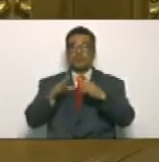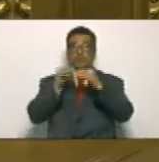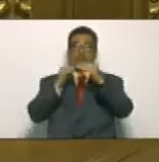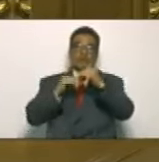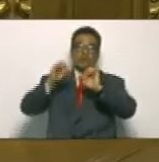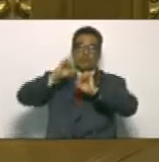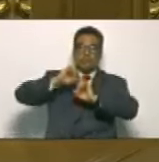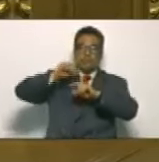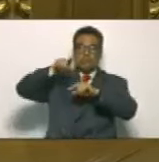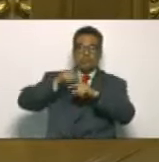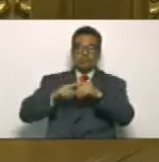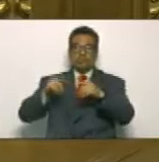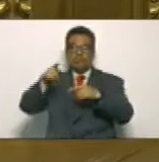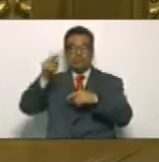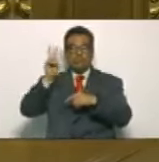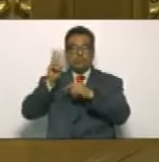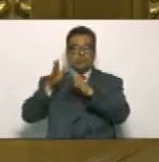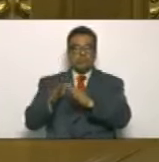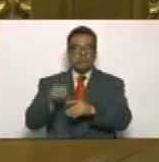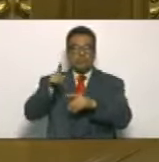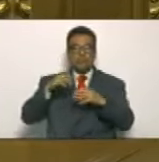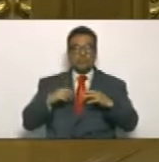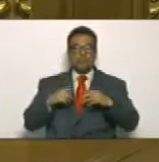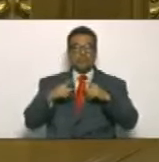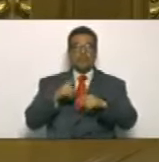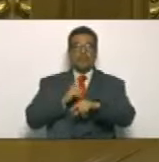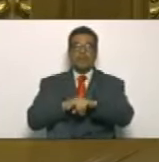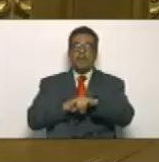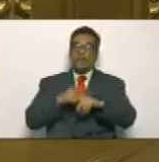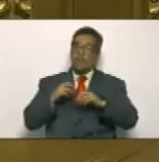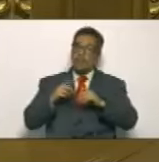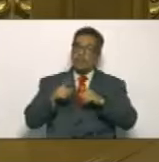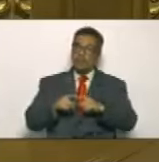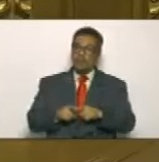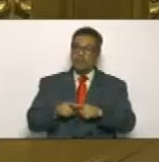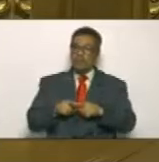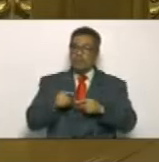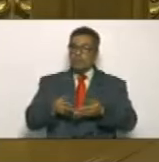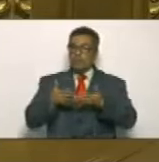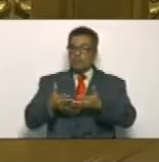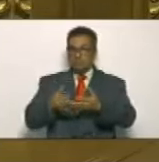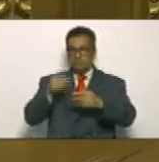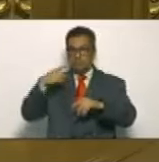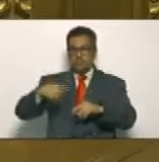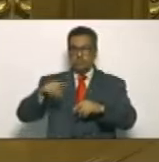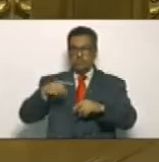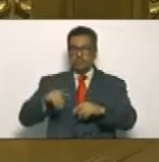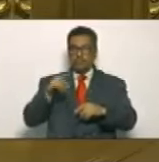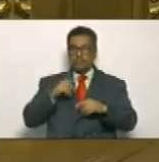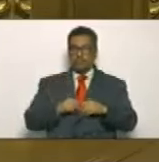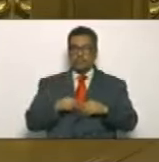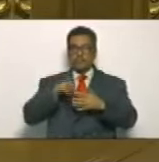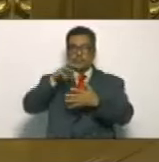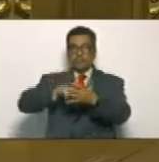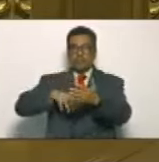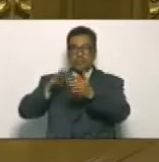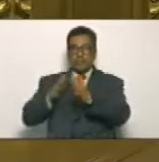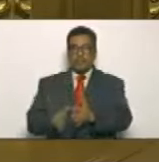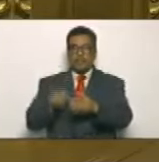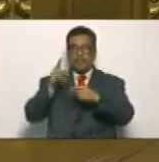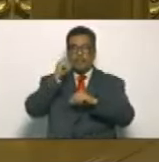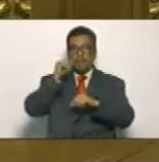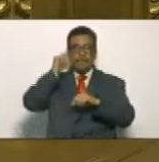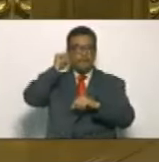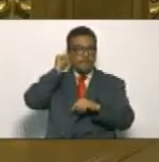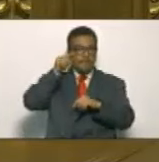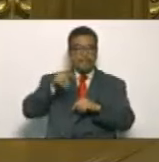élites de la oligarquía venezolana de la época, con la finalidad de reivindicar los derechos de los campesinos y